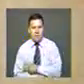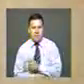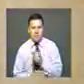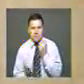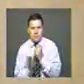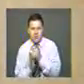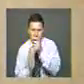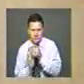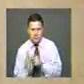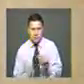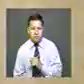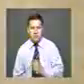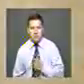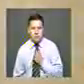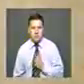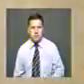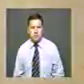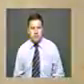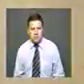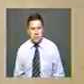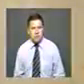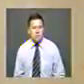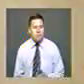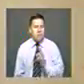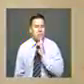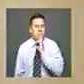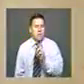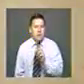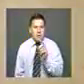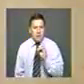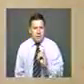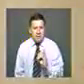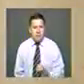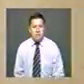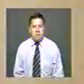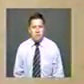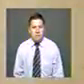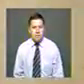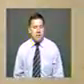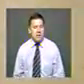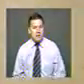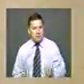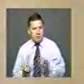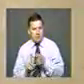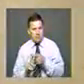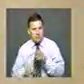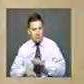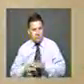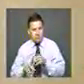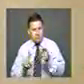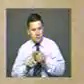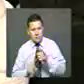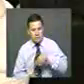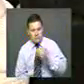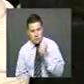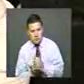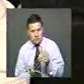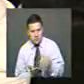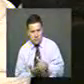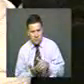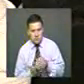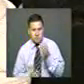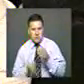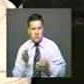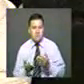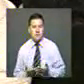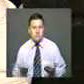de un matrimonio civil entre ellos? La respuesta, sí. Sea lo primero señalar que los notarios o autoridades